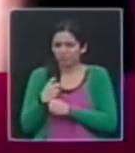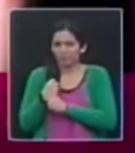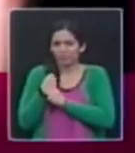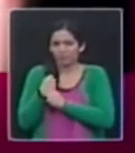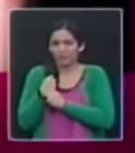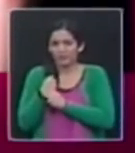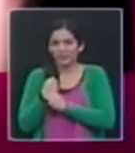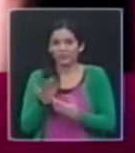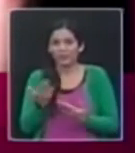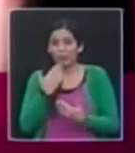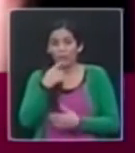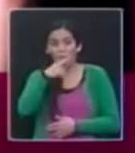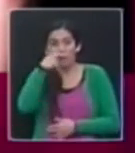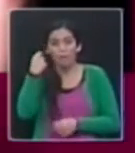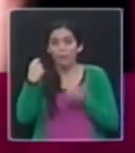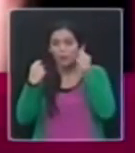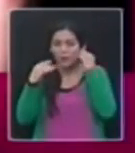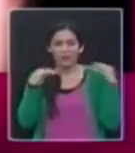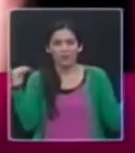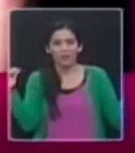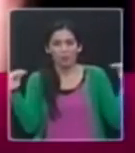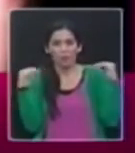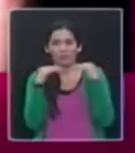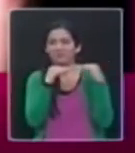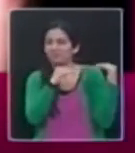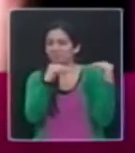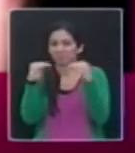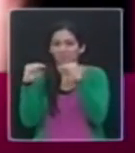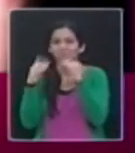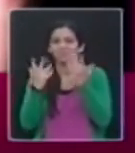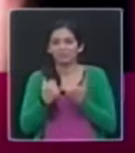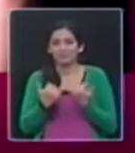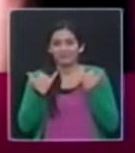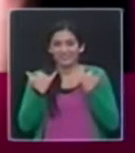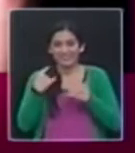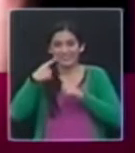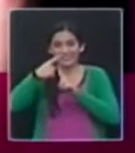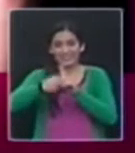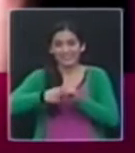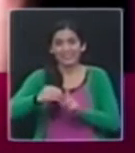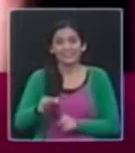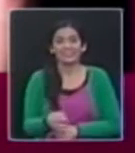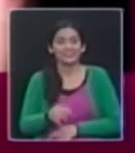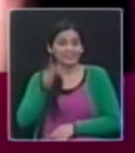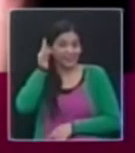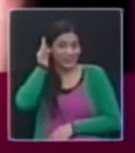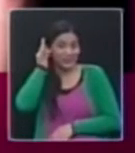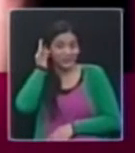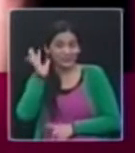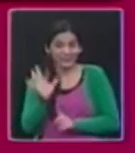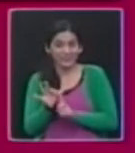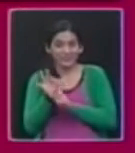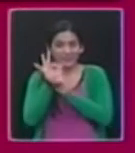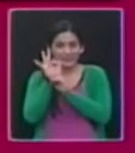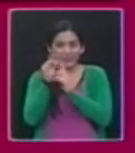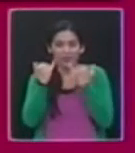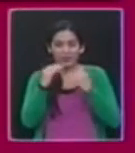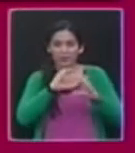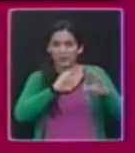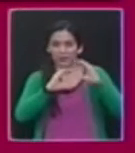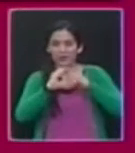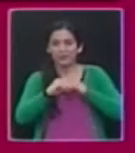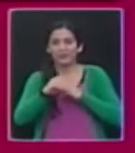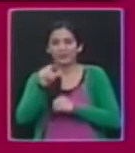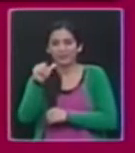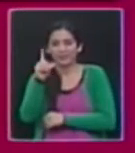mutuas entre hombres y mujeres. En el marco del Mes de la Mujer, hoy desde nuestro estudio de Quito, me acompaña Adriana Chávez, ella es